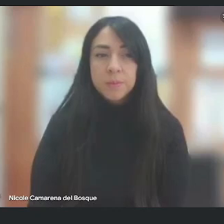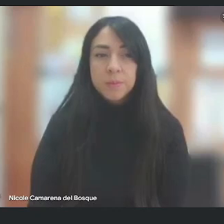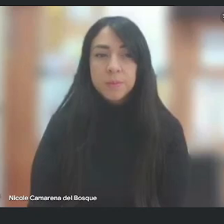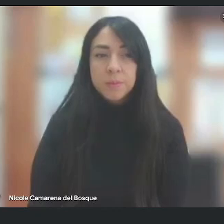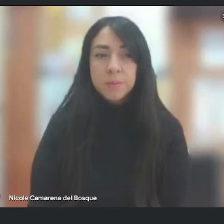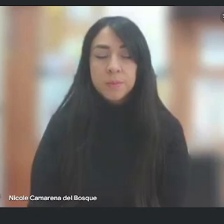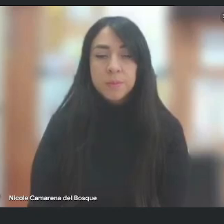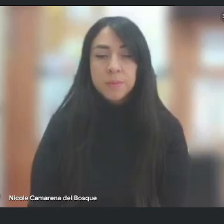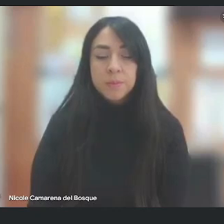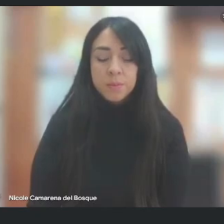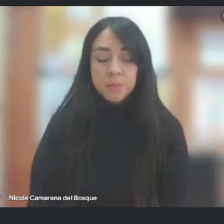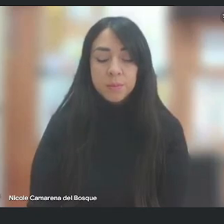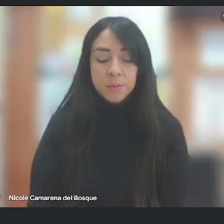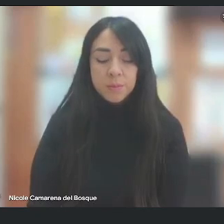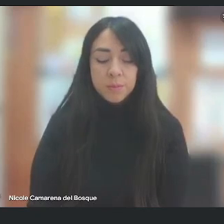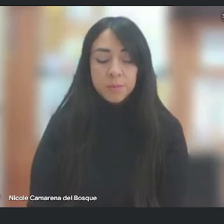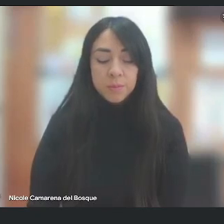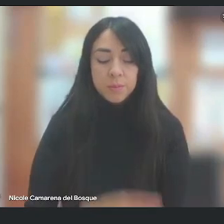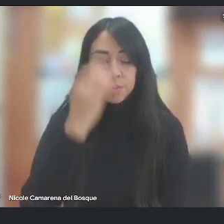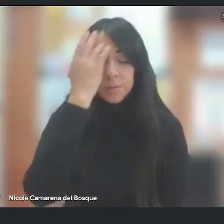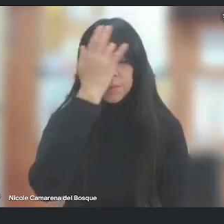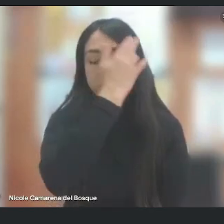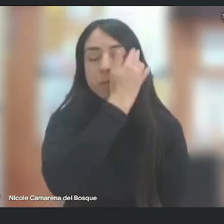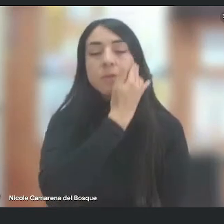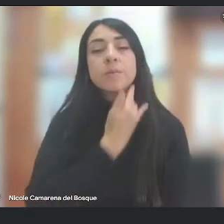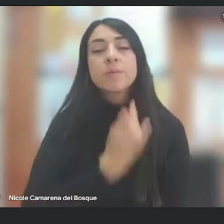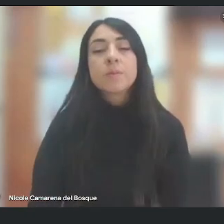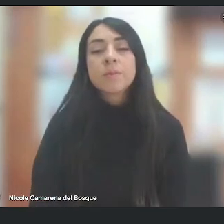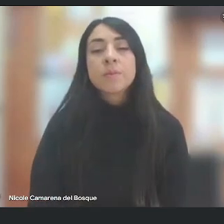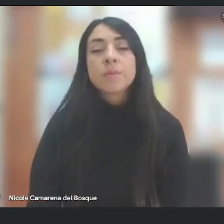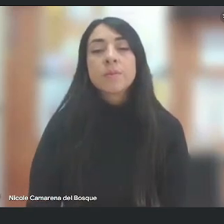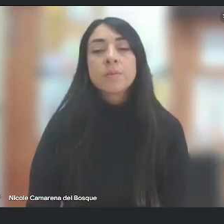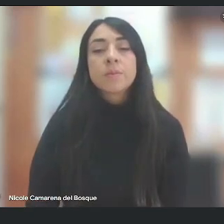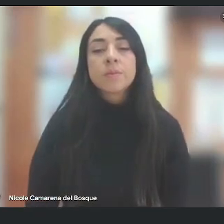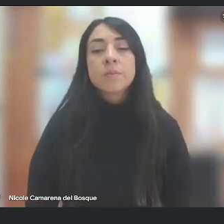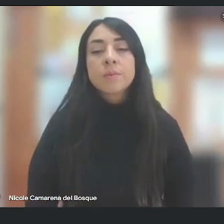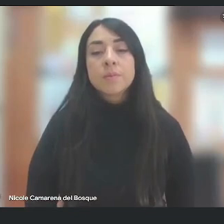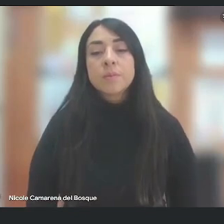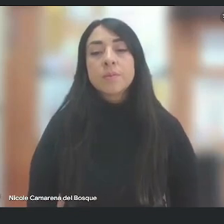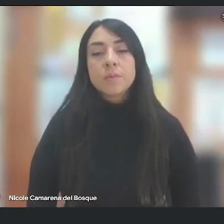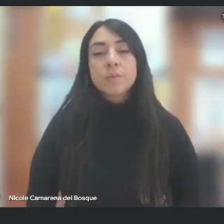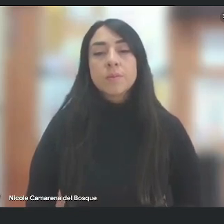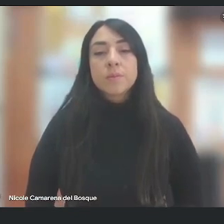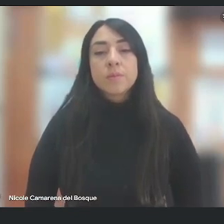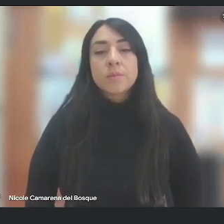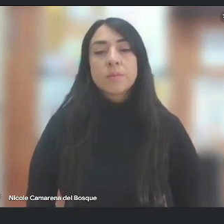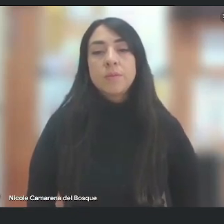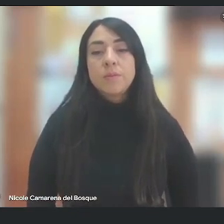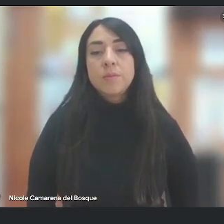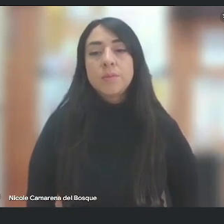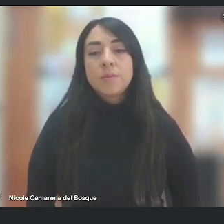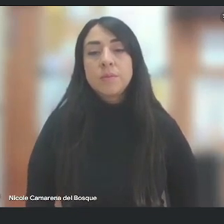tener alguna iniciativa o tener alguna propuesta, sino somos parte de la sociedad y